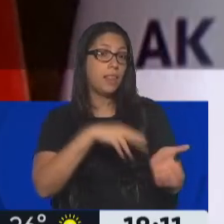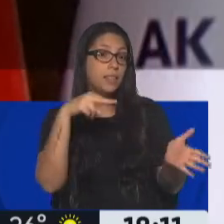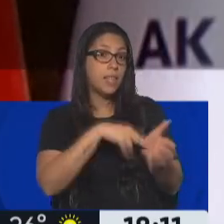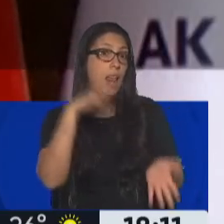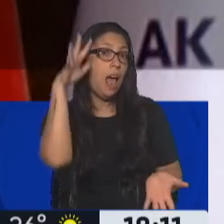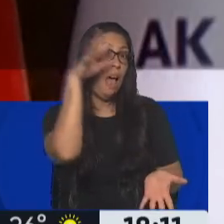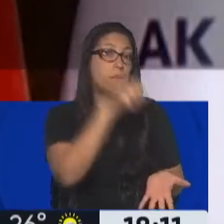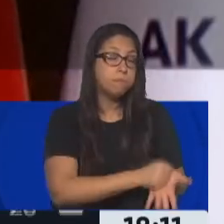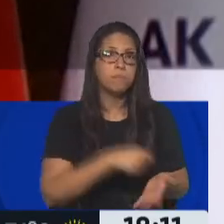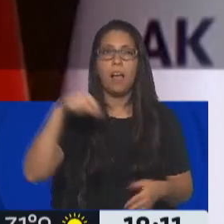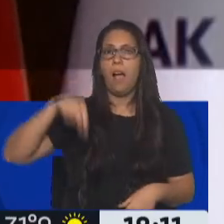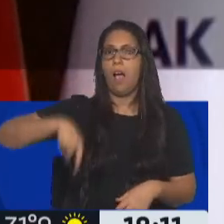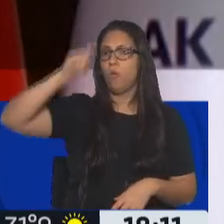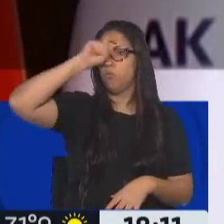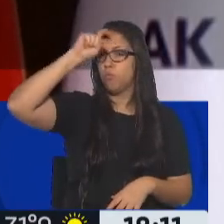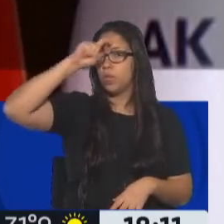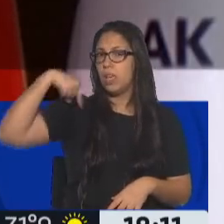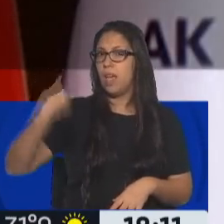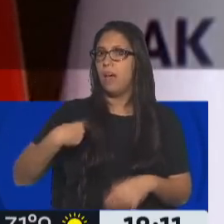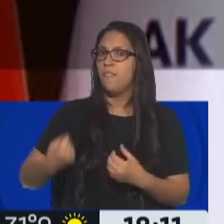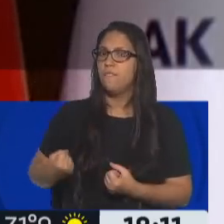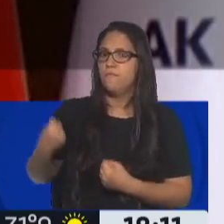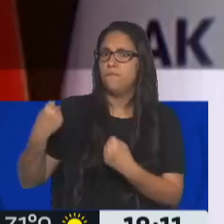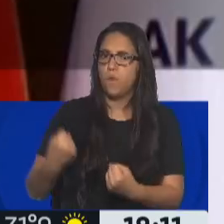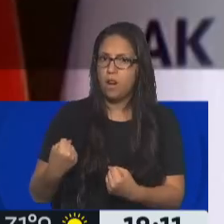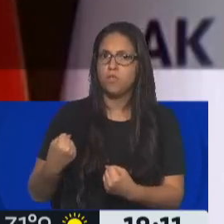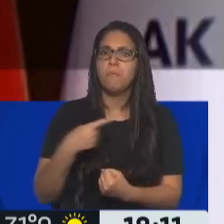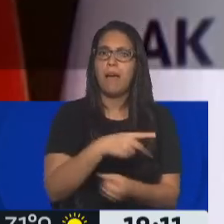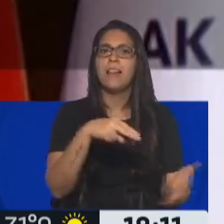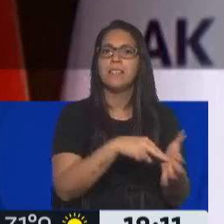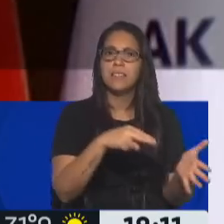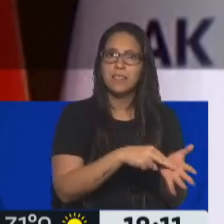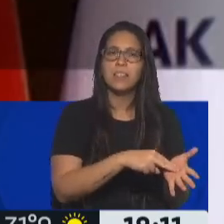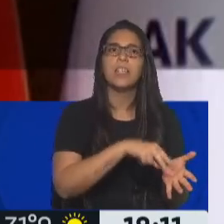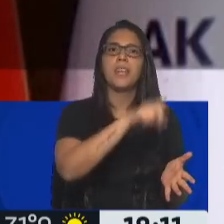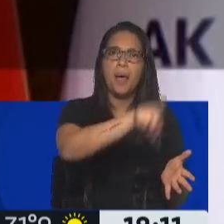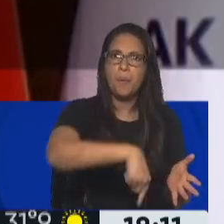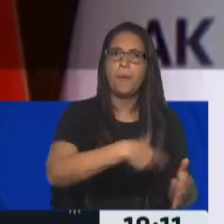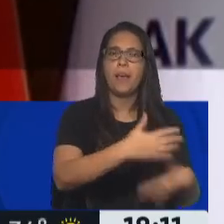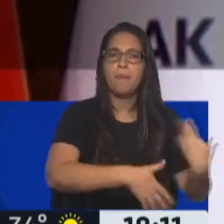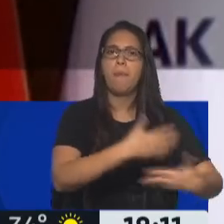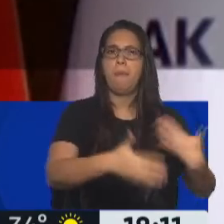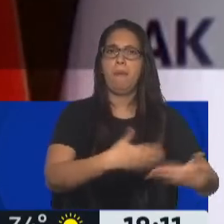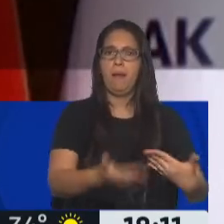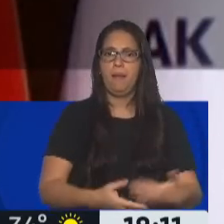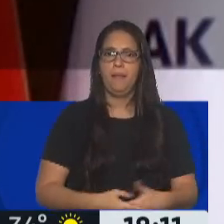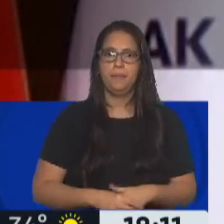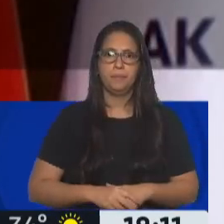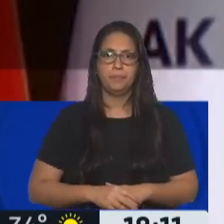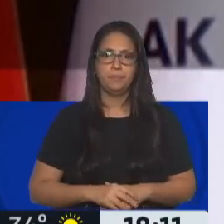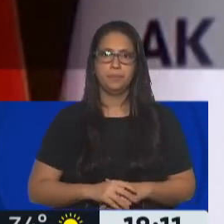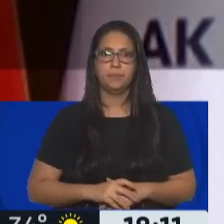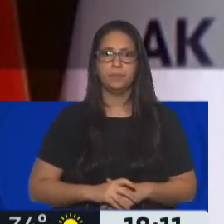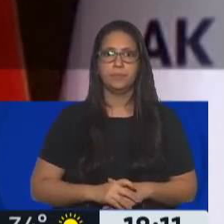Türkiye olarak Suriye'nin bugünkü seviyesine gelmesi konusunda çok büyük fedakarlıklarda